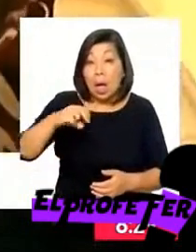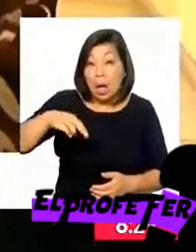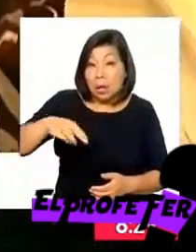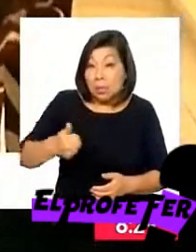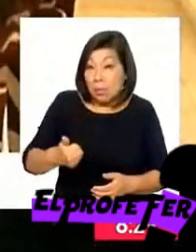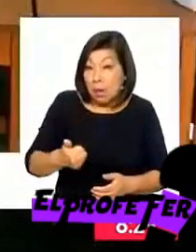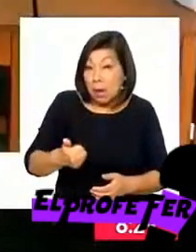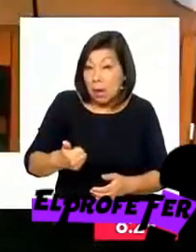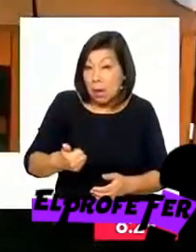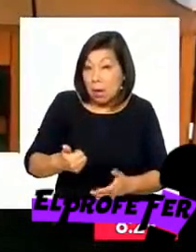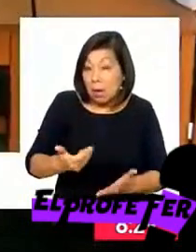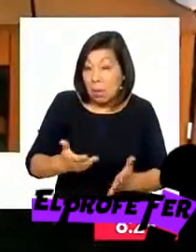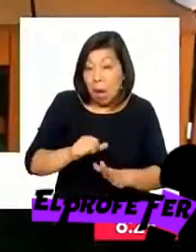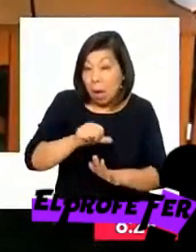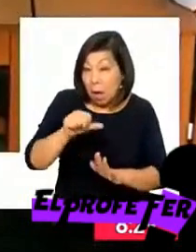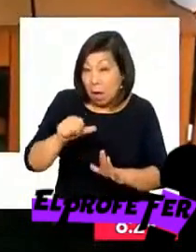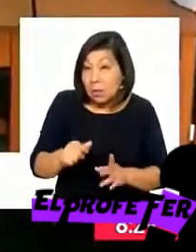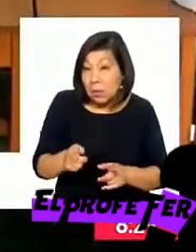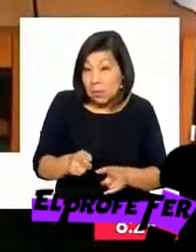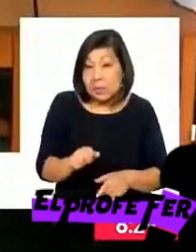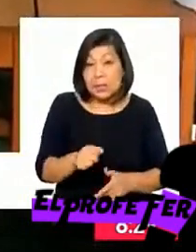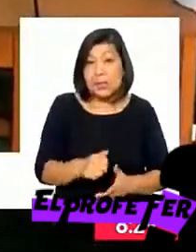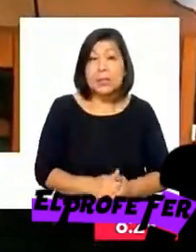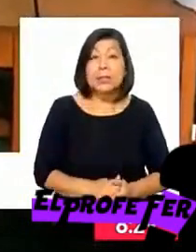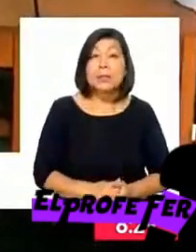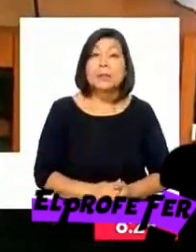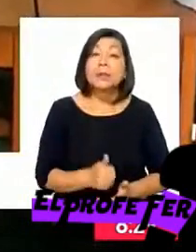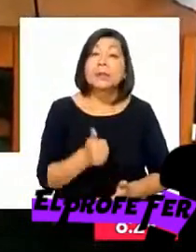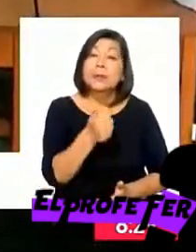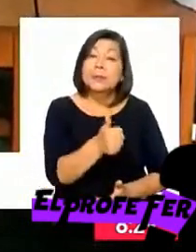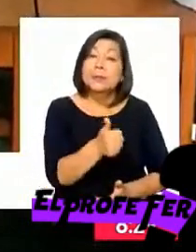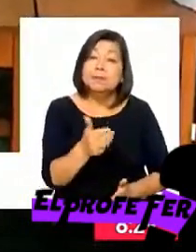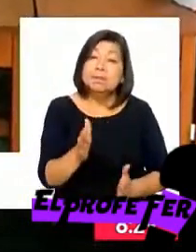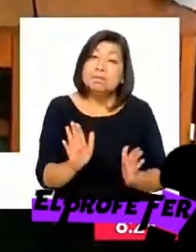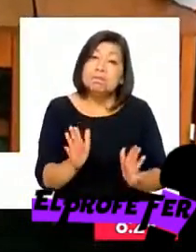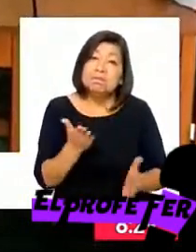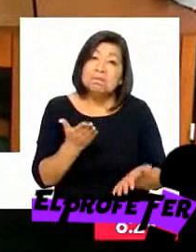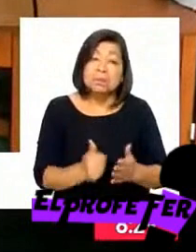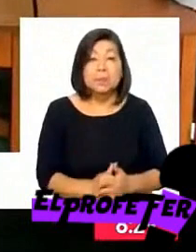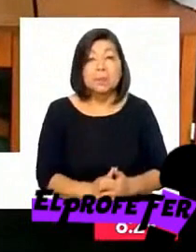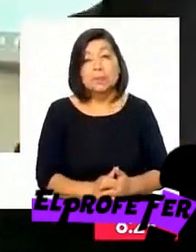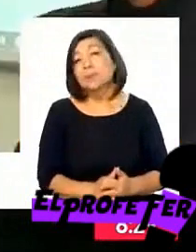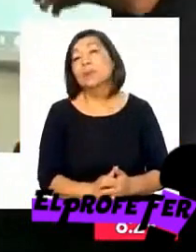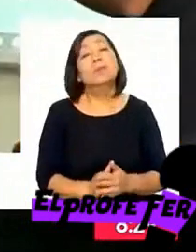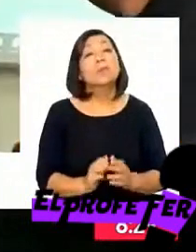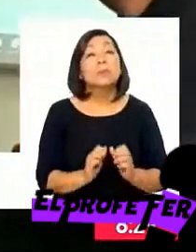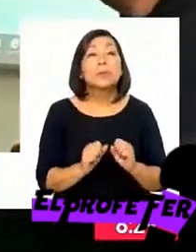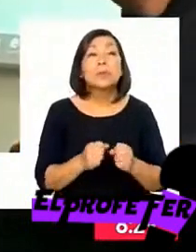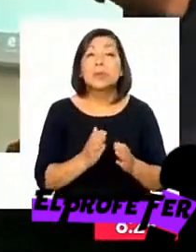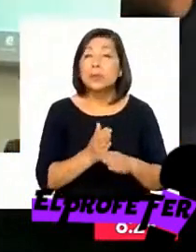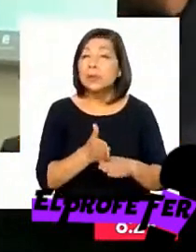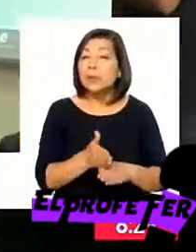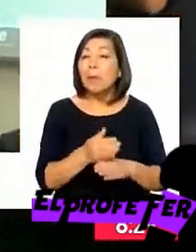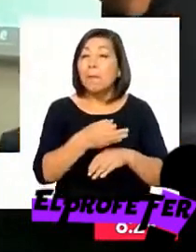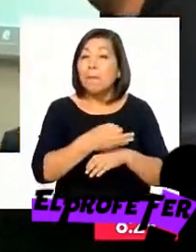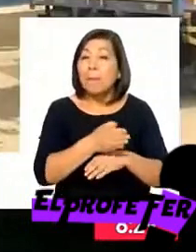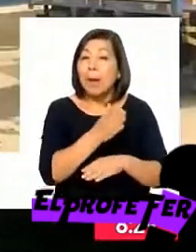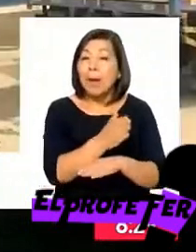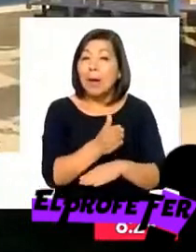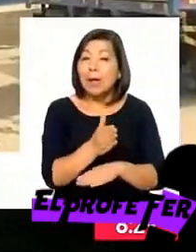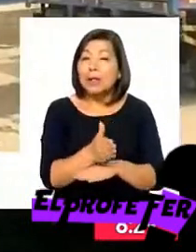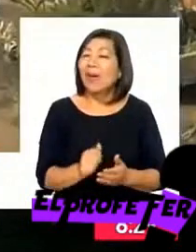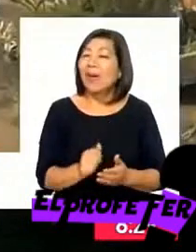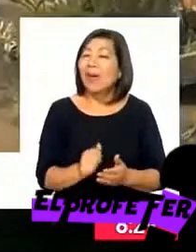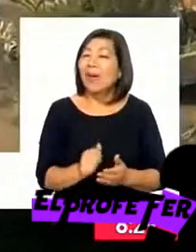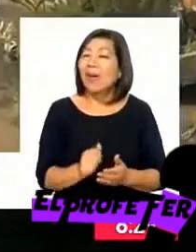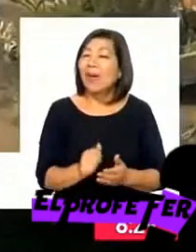afectadas en cuanto a la región Ancash, por ejemplo. Estos son casos, si tuviéramos que ir región por región,